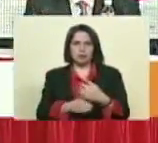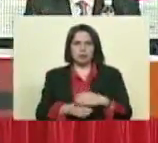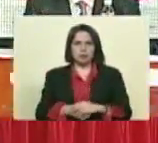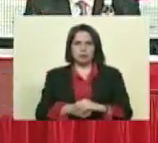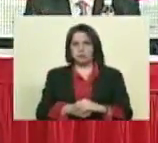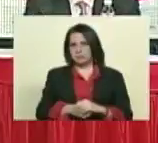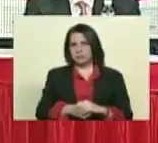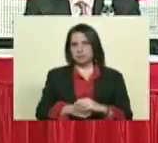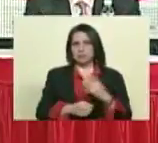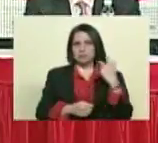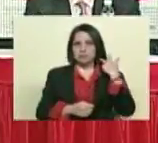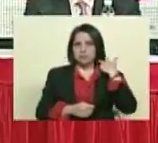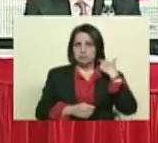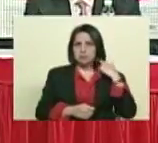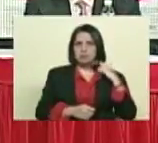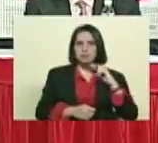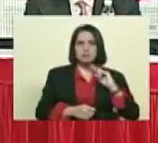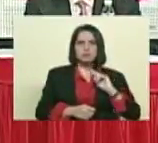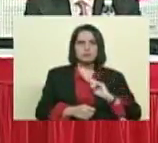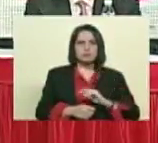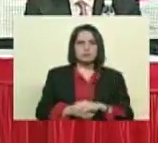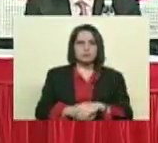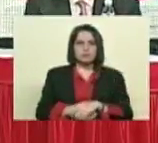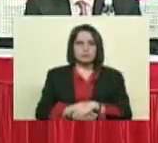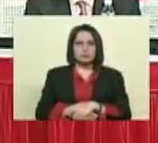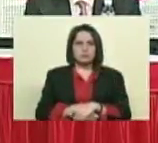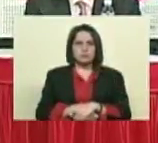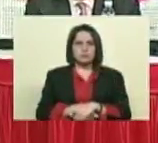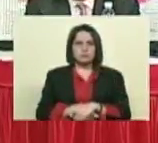Tengo aquí el decreto por el cual creo